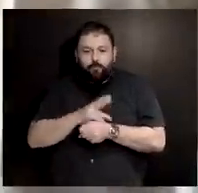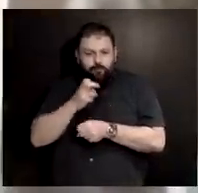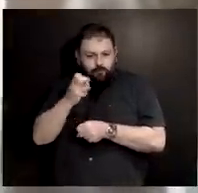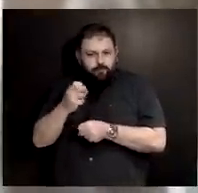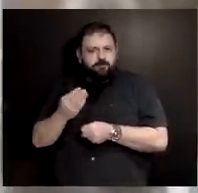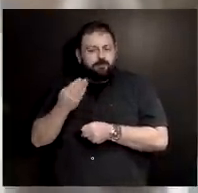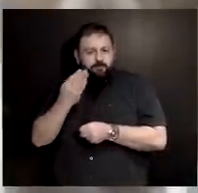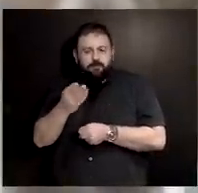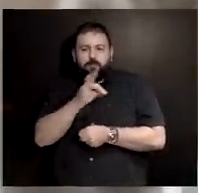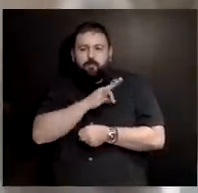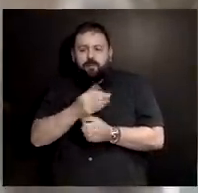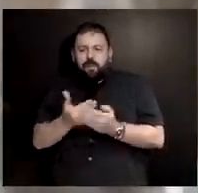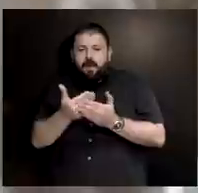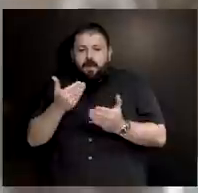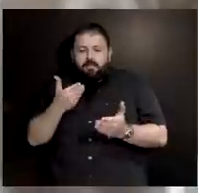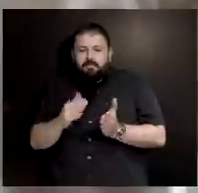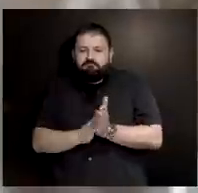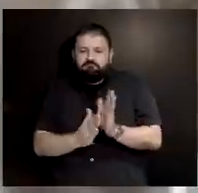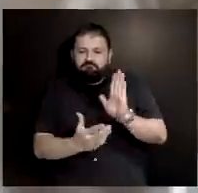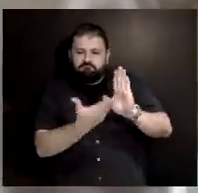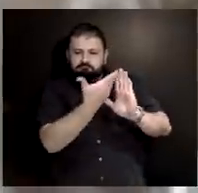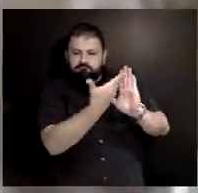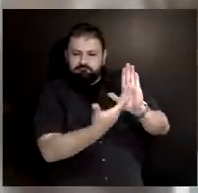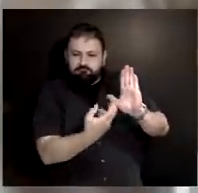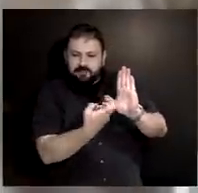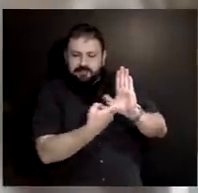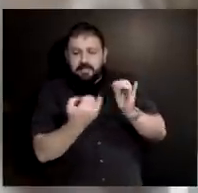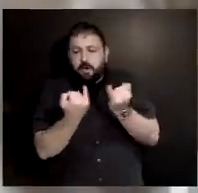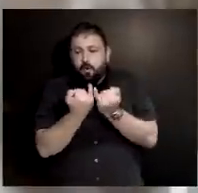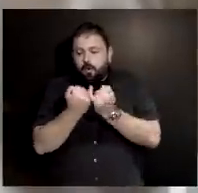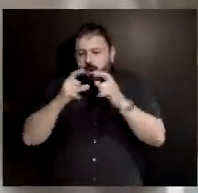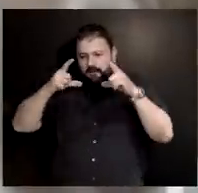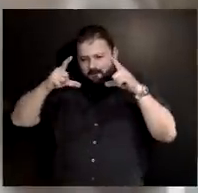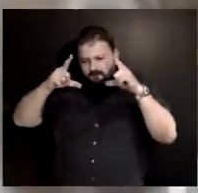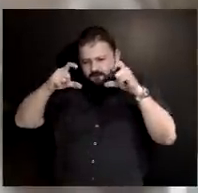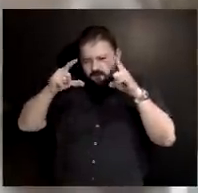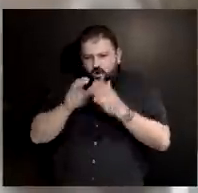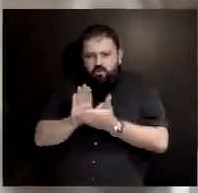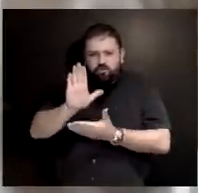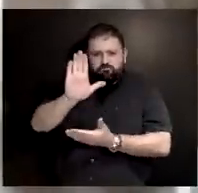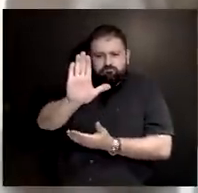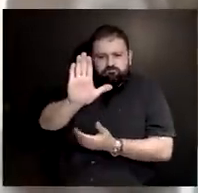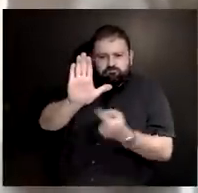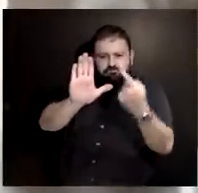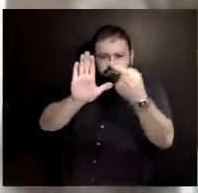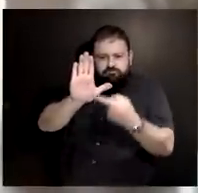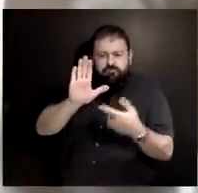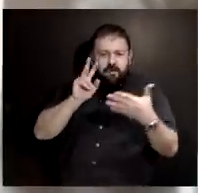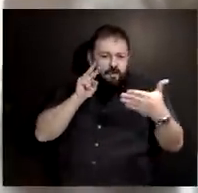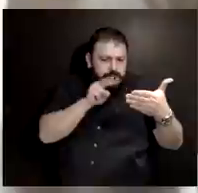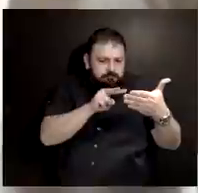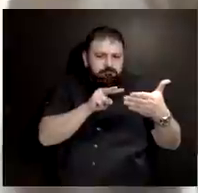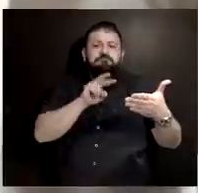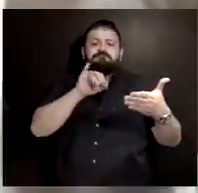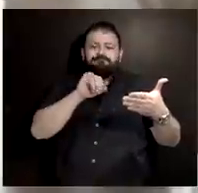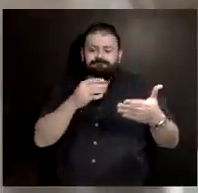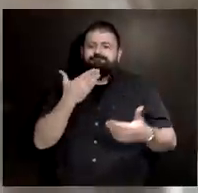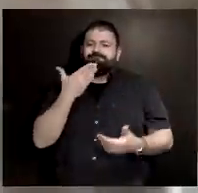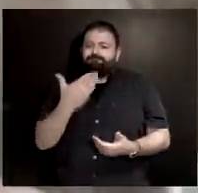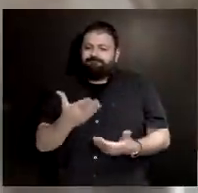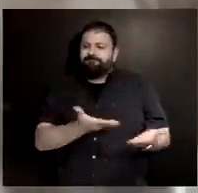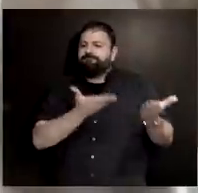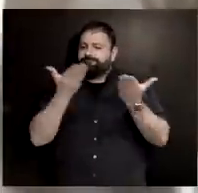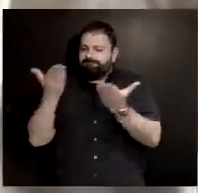nos comprueben la compra de sus boletos, sus planes que tenían, y con eso va a ser suficiente como para que puedan tener un lugar en